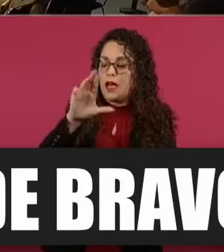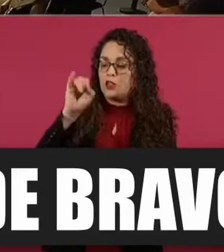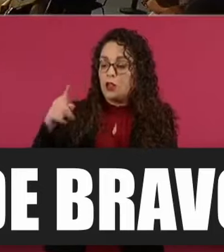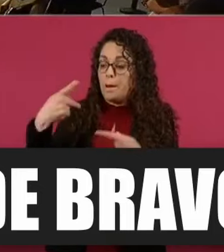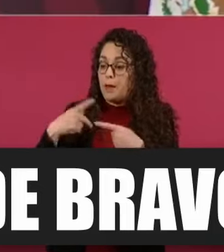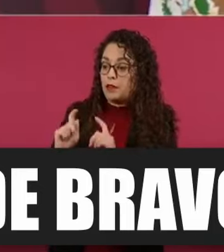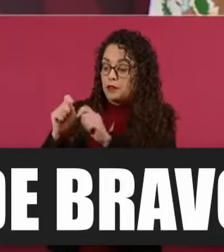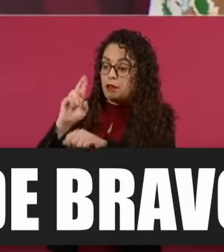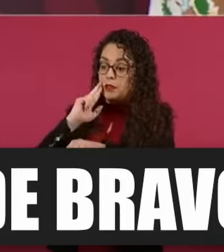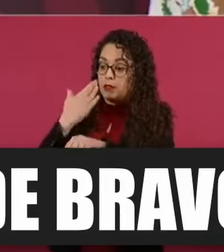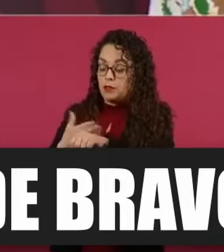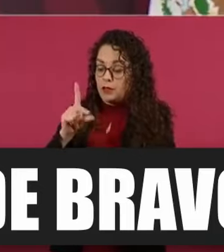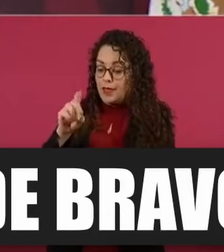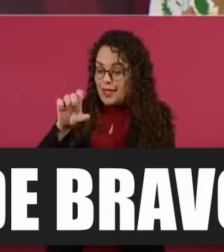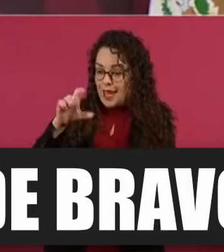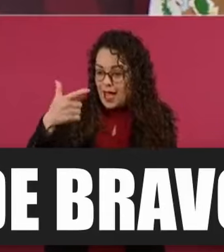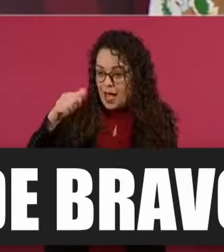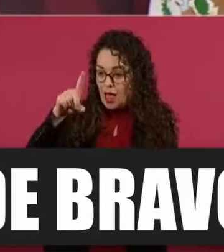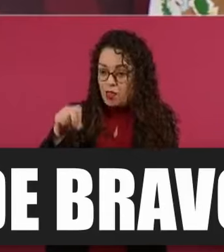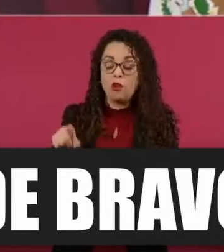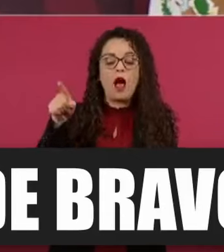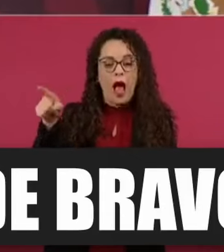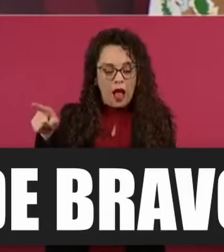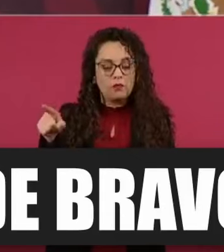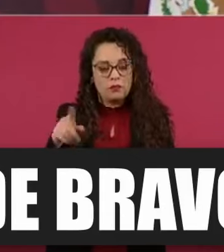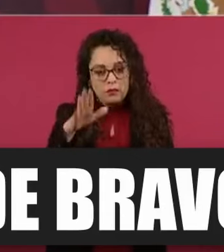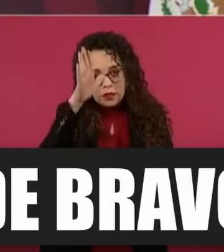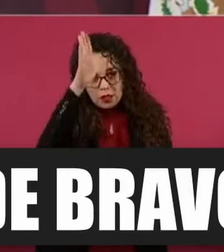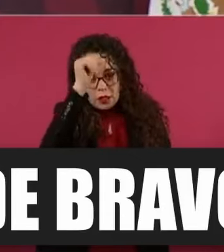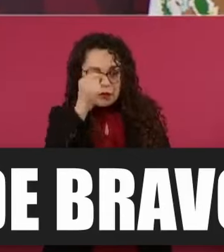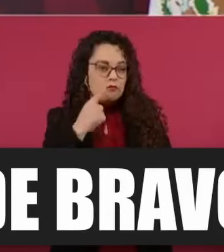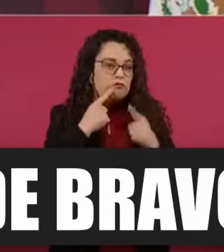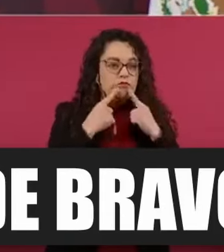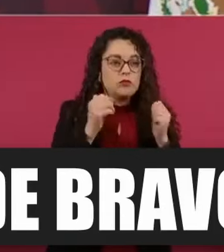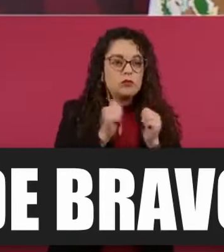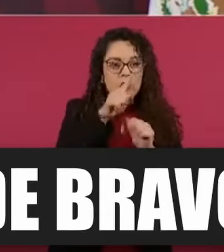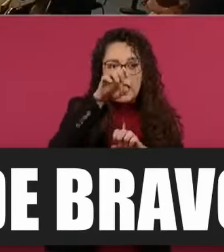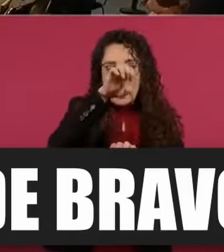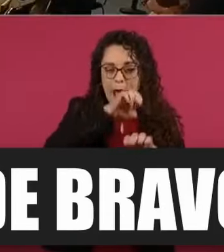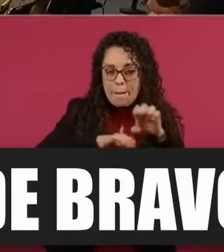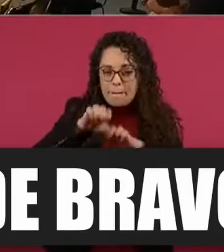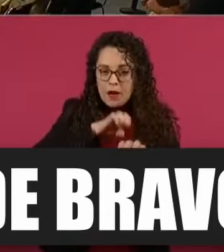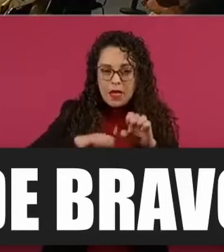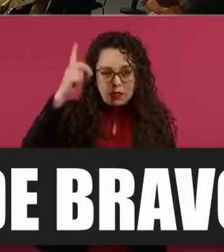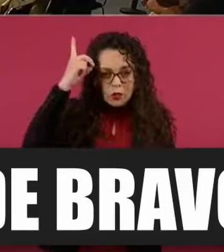hacían convenios o contrataban a empresas año con